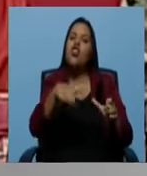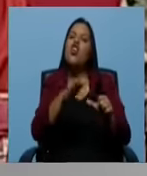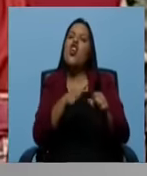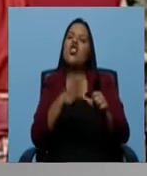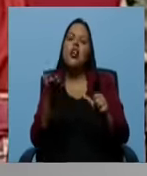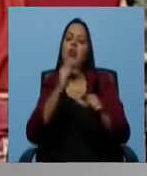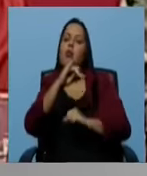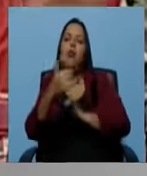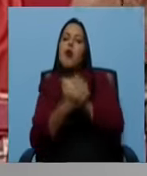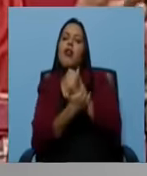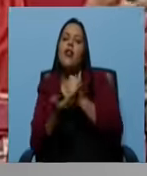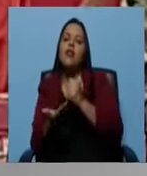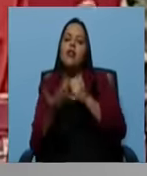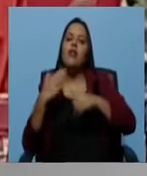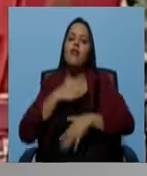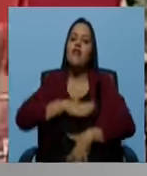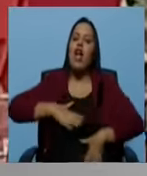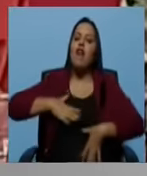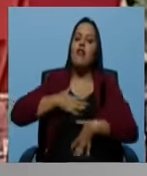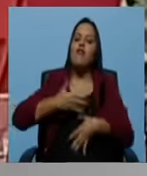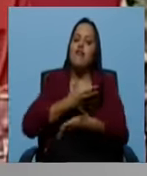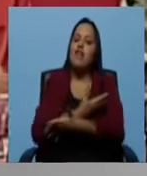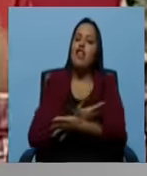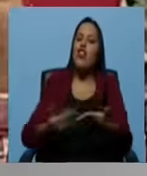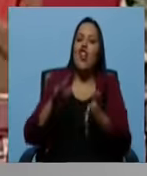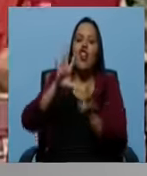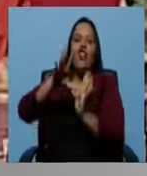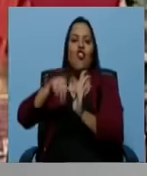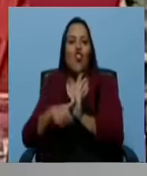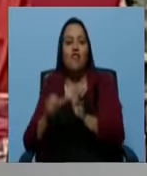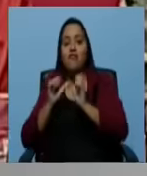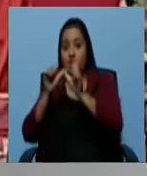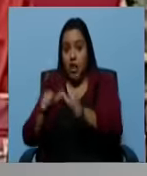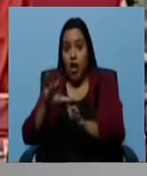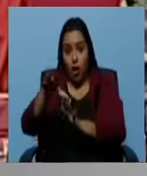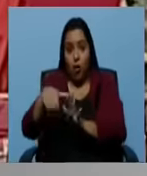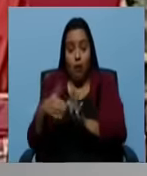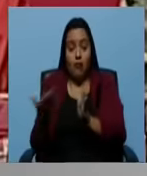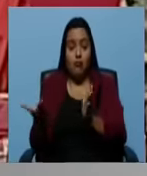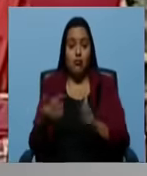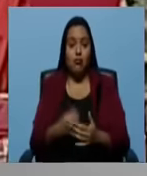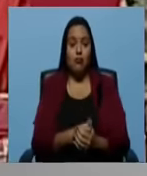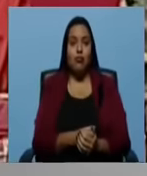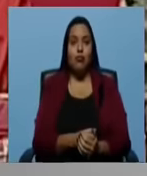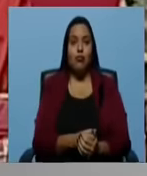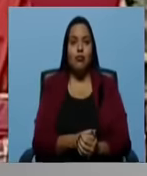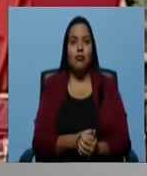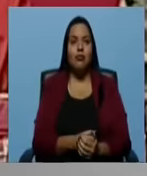Guaidó, disfrutando los millones que se robó y sigue robándose aún.